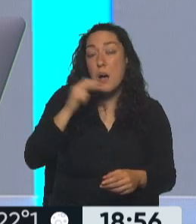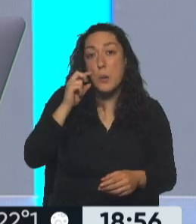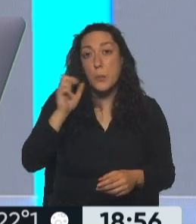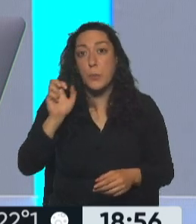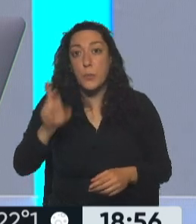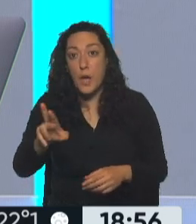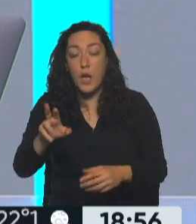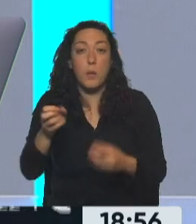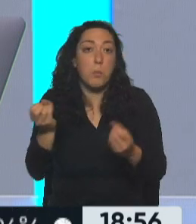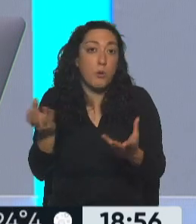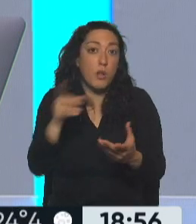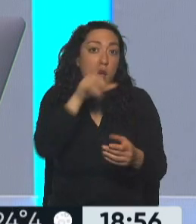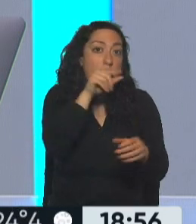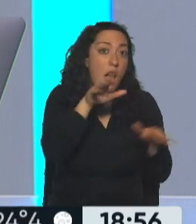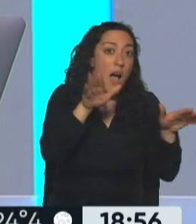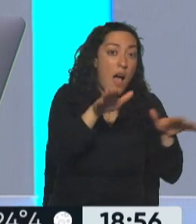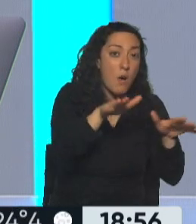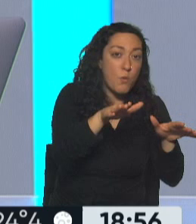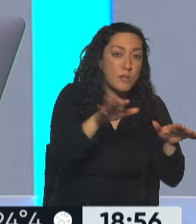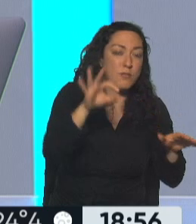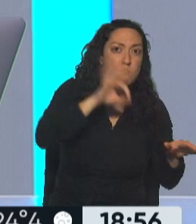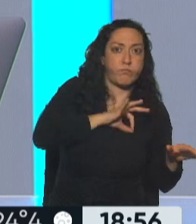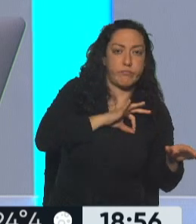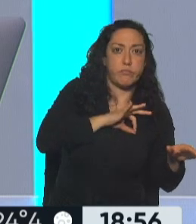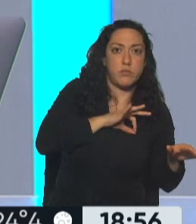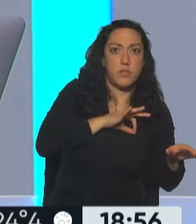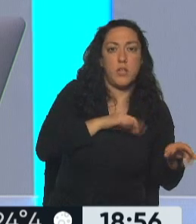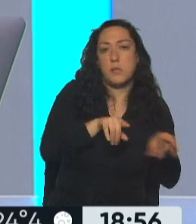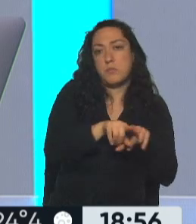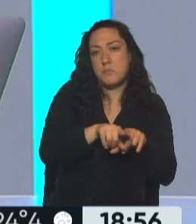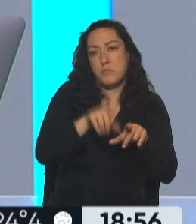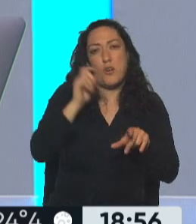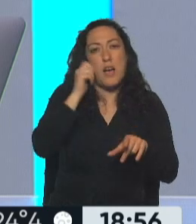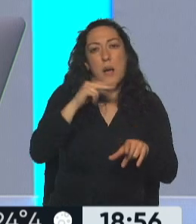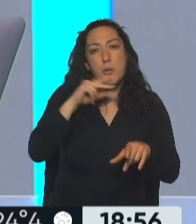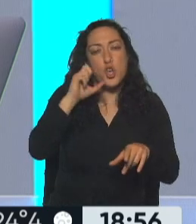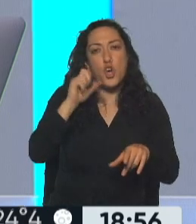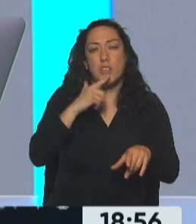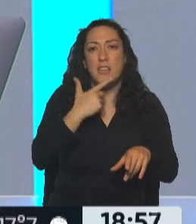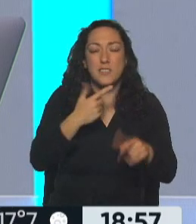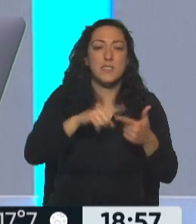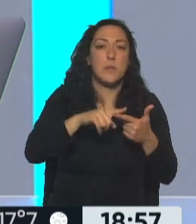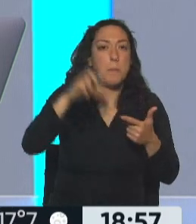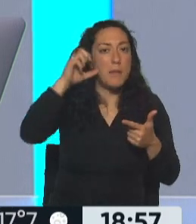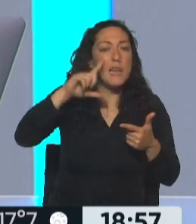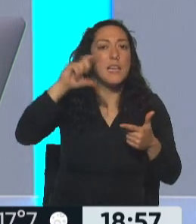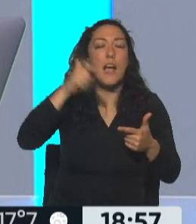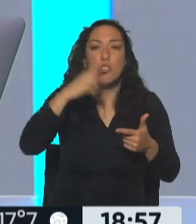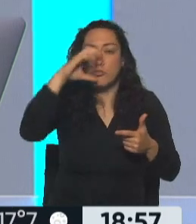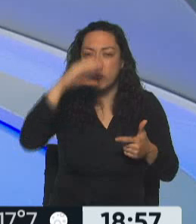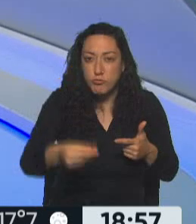en contacto con aves infectadas. Gaviotas. Con gaviotas, entre ellas, y pelícanos, ¿sí? Que pueden